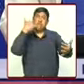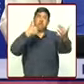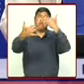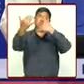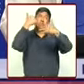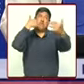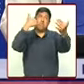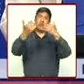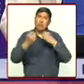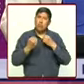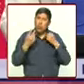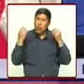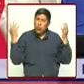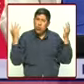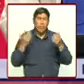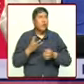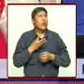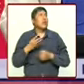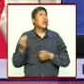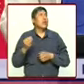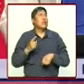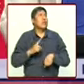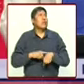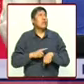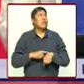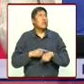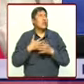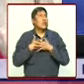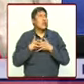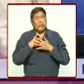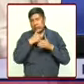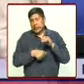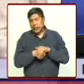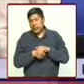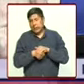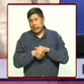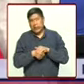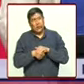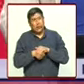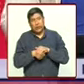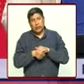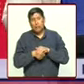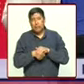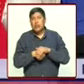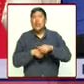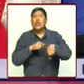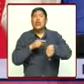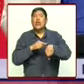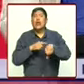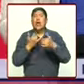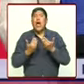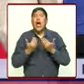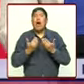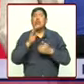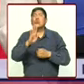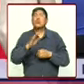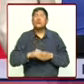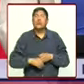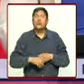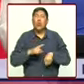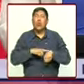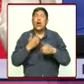Y fueron tiempo en el cual teníamos que permanecer en los refugios. ¿Qué hora tienes en este momento, por favor,